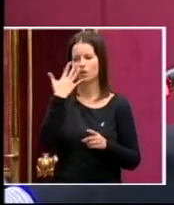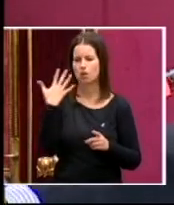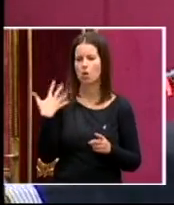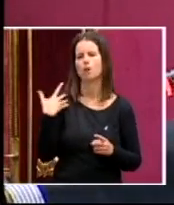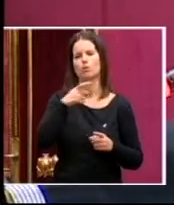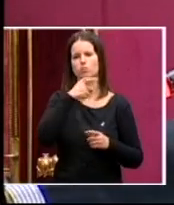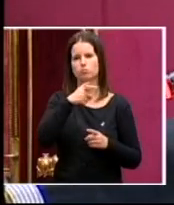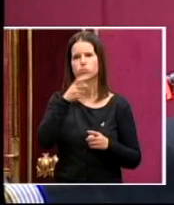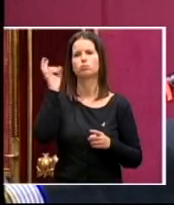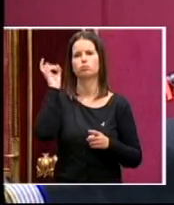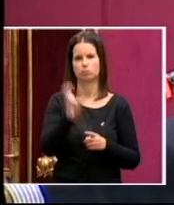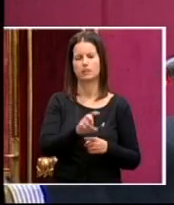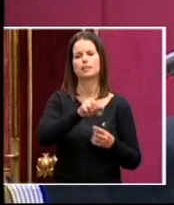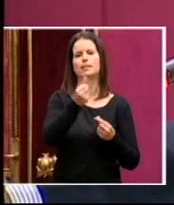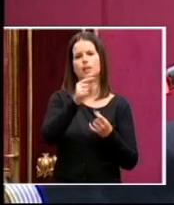los plenos.